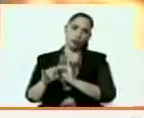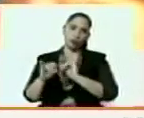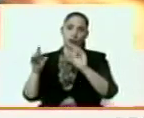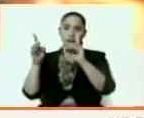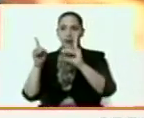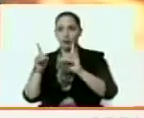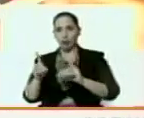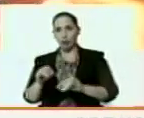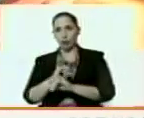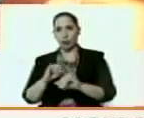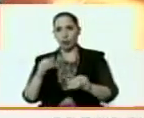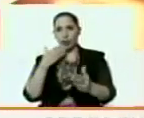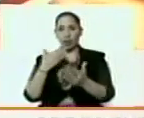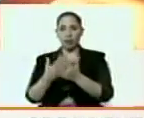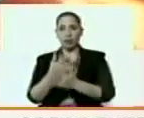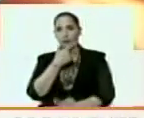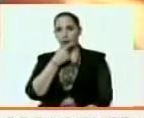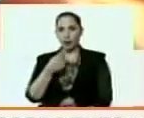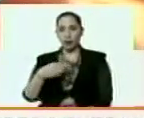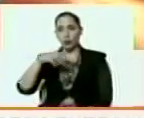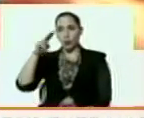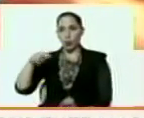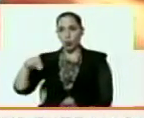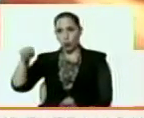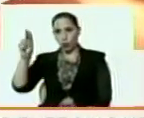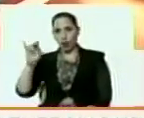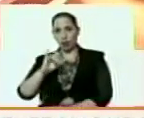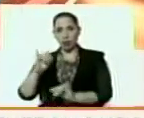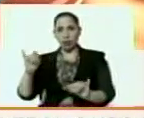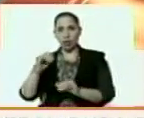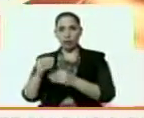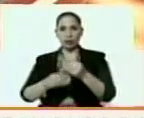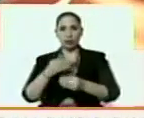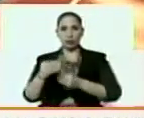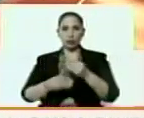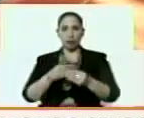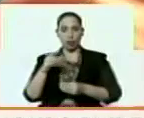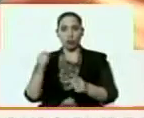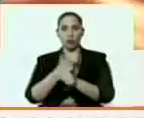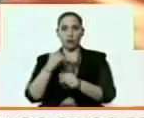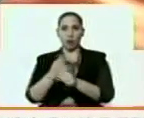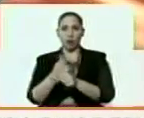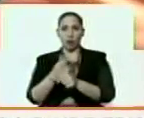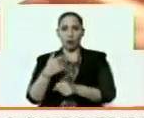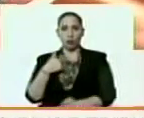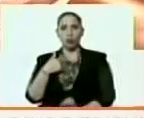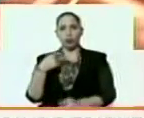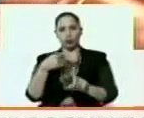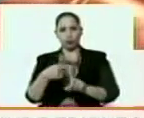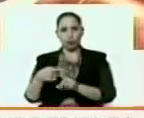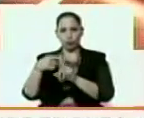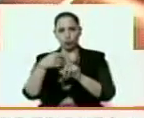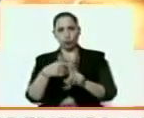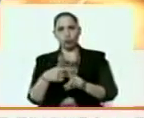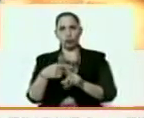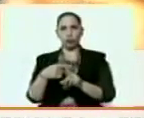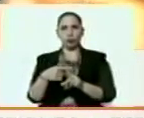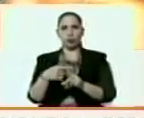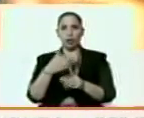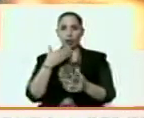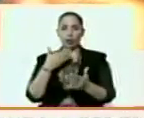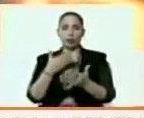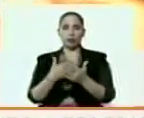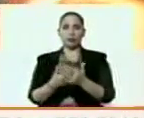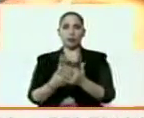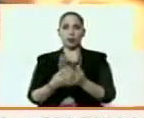y que gracias a la facilitación de Noruega, bueno, se ha venido ejecutando esta agenda. Yo me sumo al agradecimiento que dio